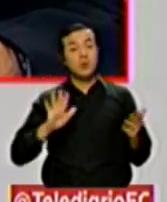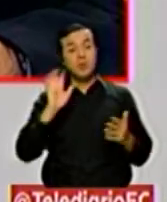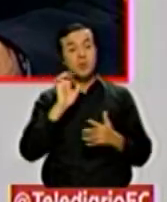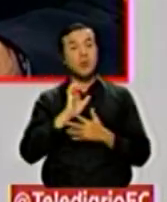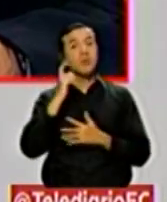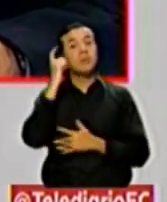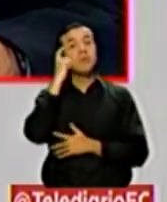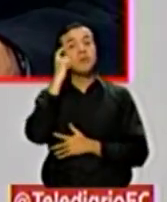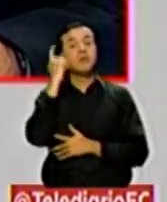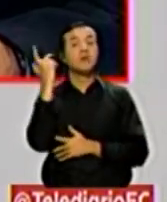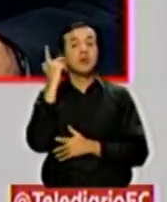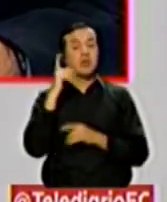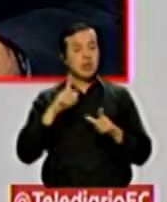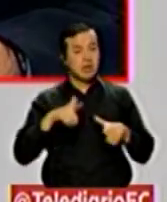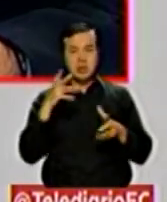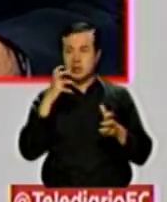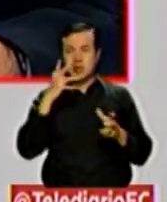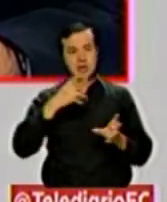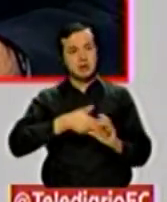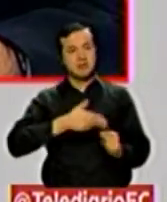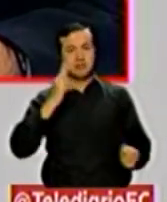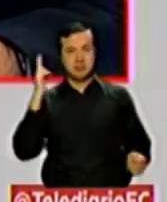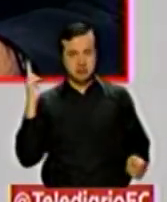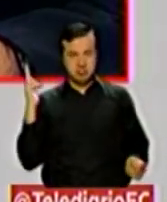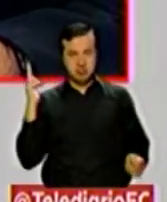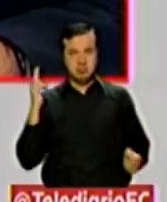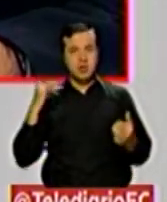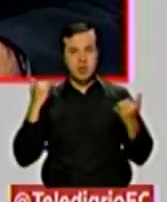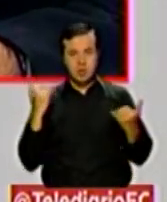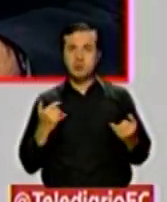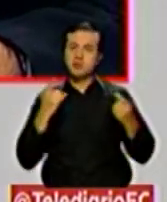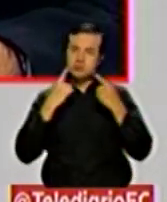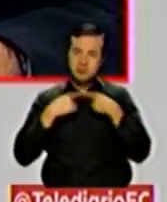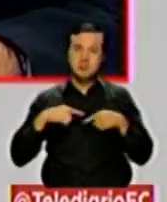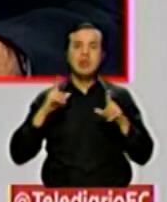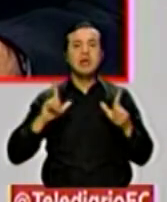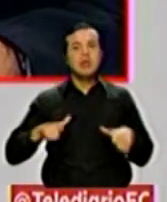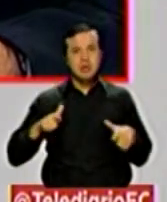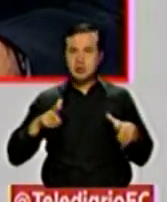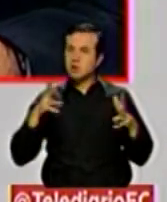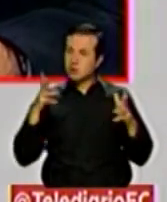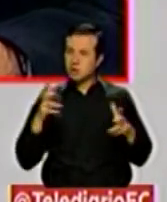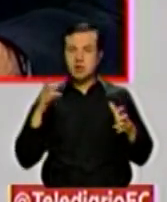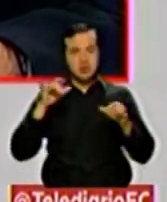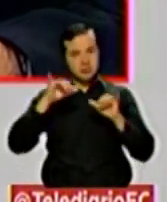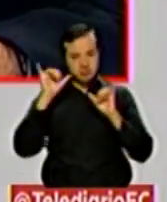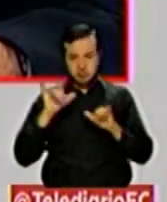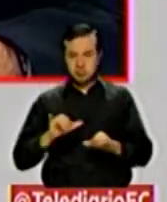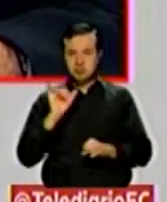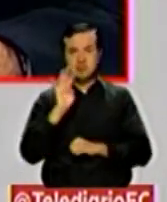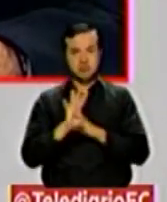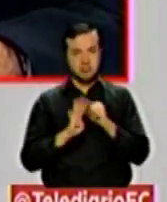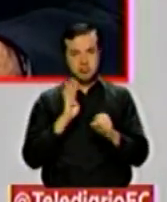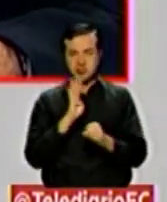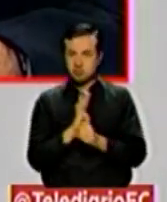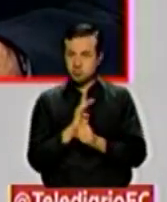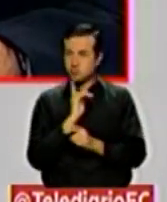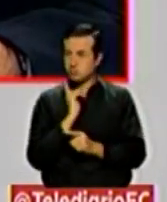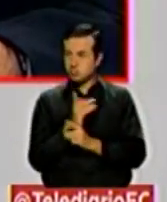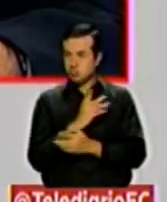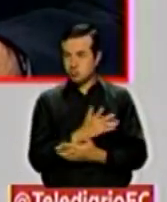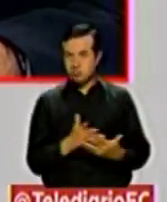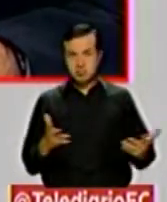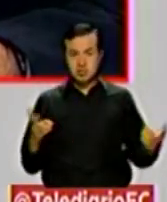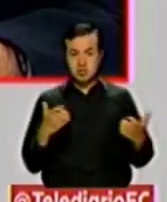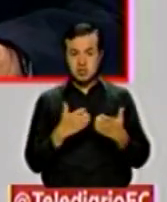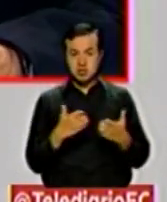sido: Moreno quiere irse. Yo creo que ahorita el mensaje es: Moreno quiere quedarse. Y está completando el